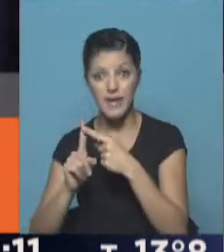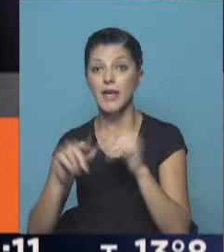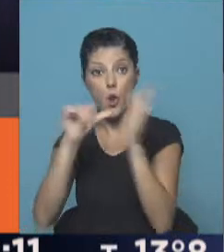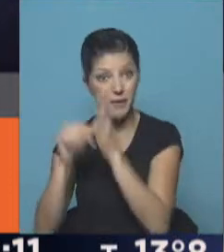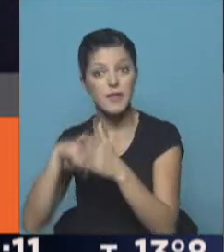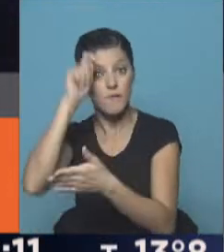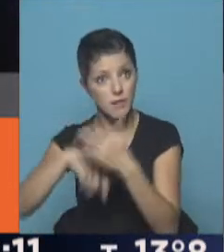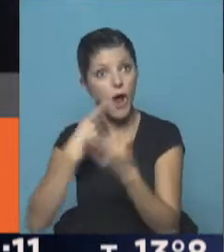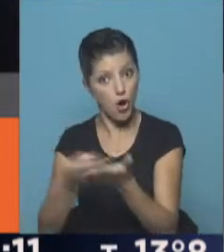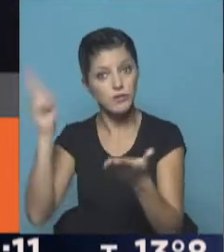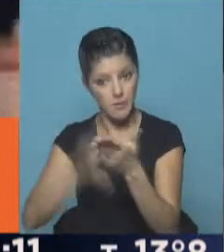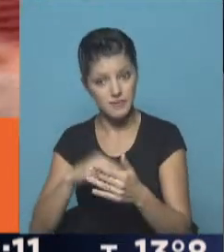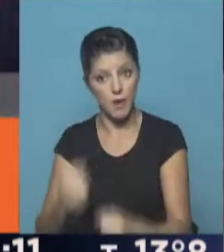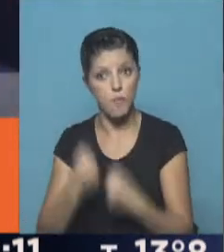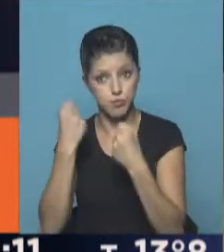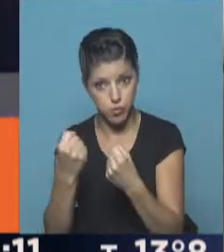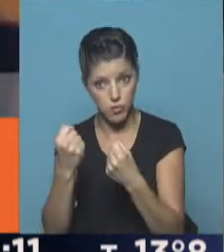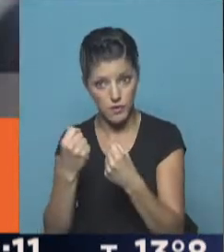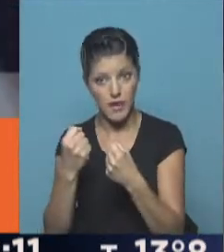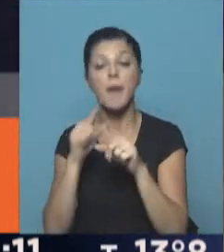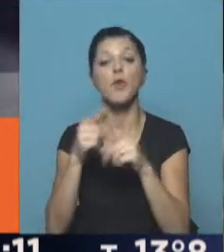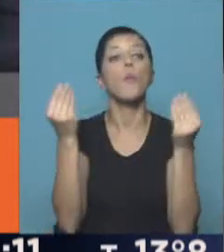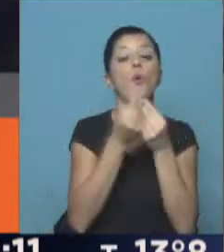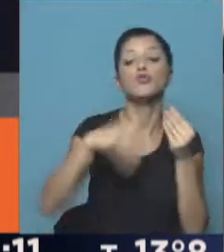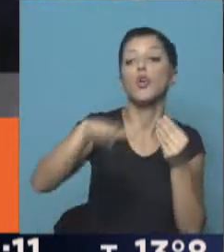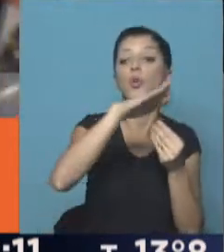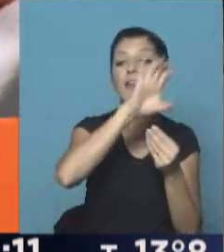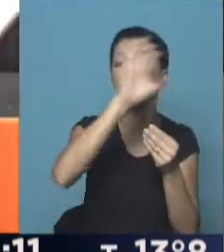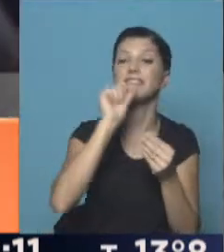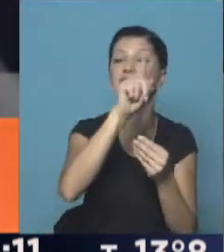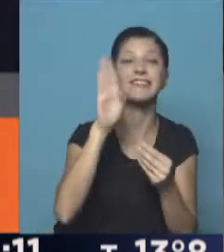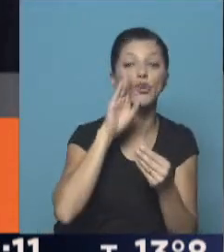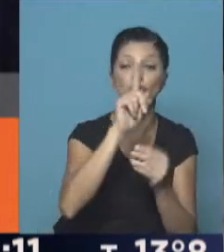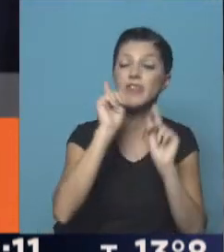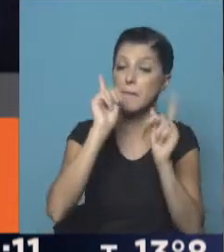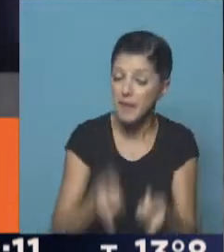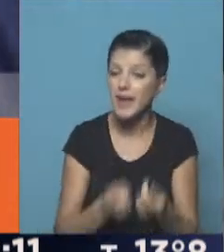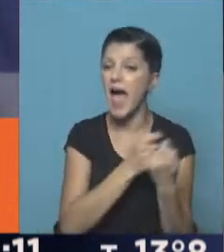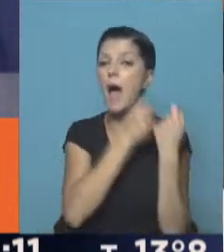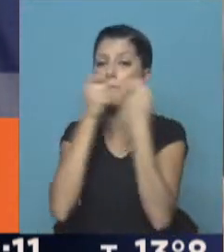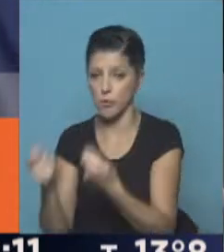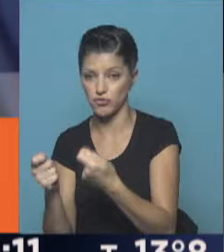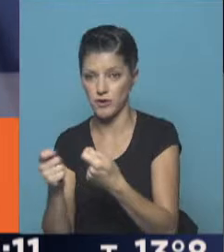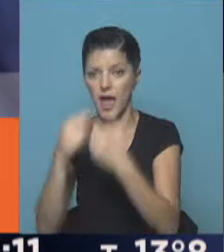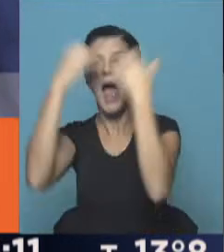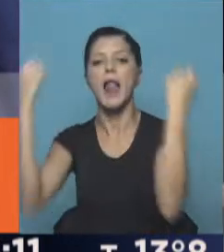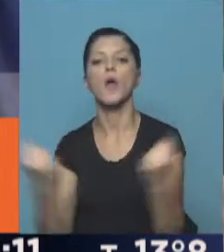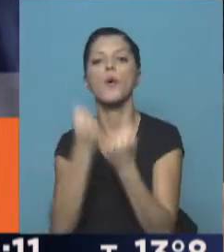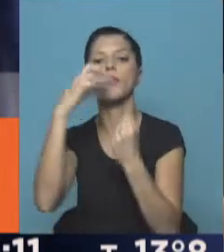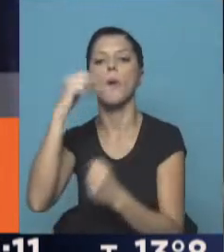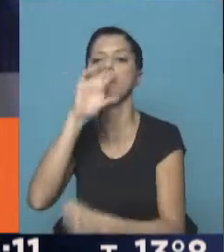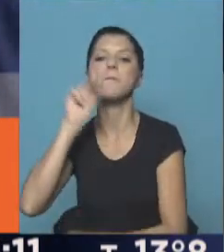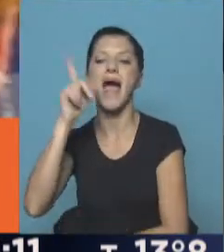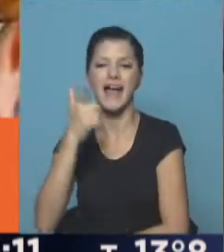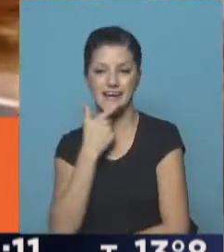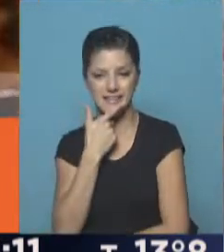sino muchos estados adentro de Estados Unidos, lo cual muestra un ingreso de otro tablero de ajedrez que es el subnacional. Entonces, por eso